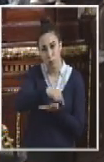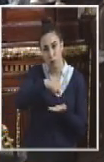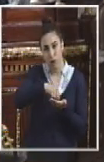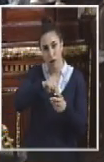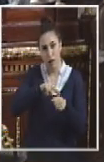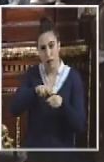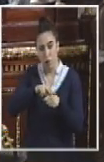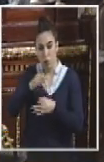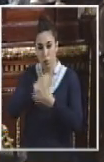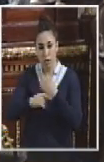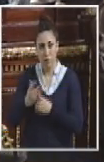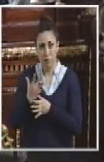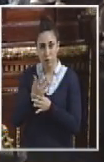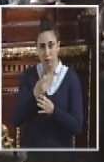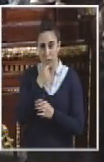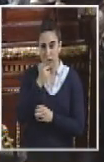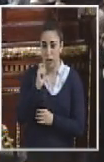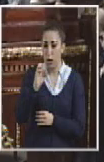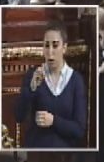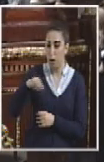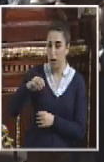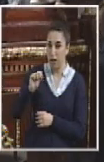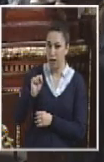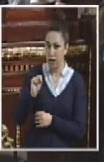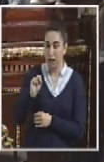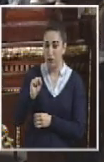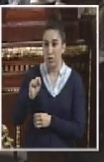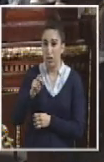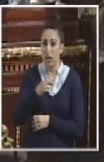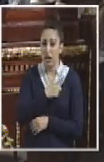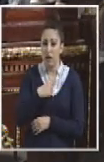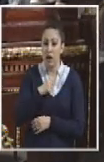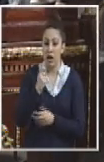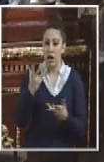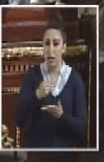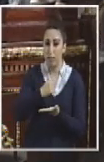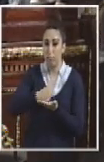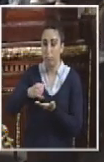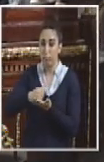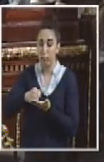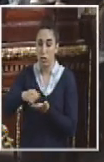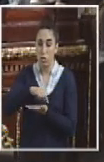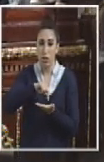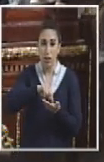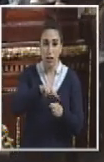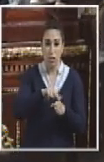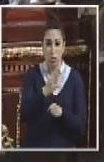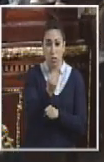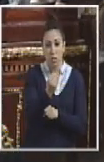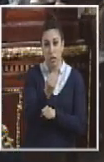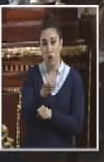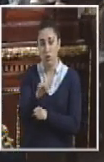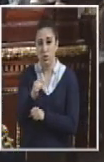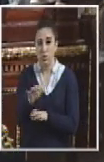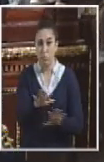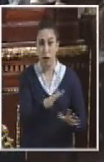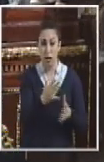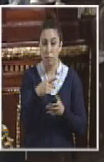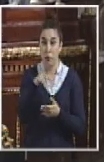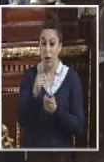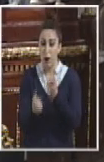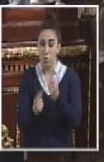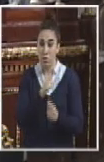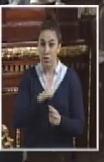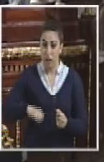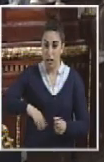la OMS, debe ser entre 9 y 11. Sin embargo, existen alcaldías en las que estamos muy por debajo de